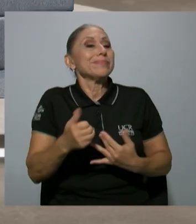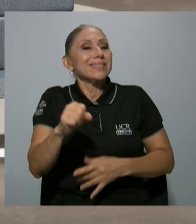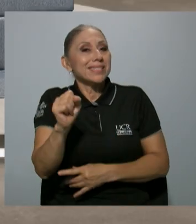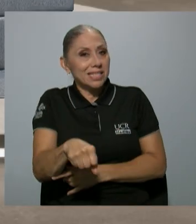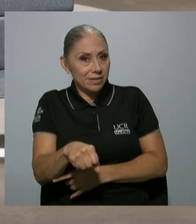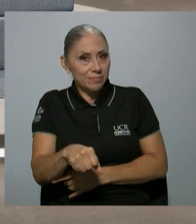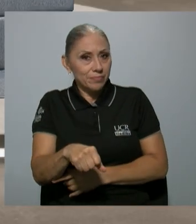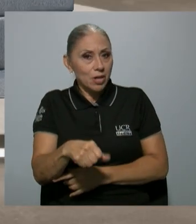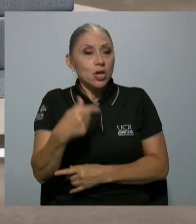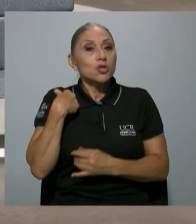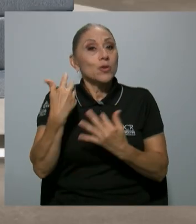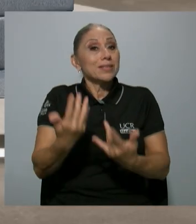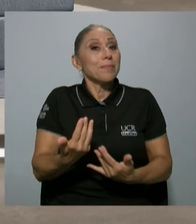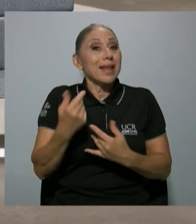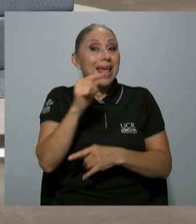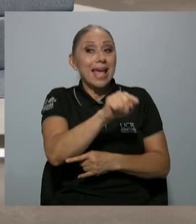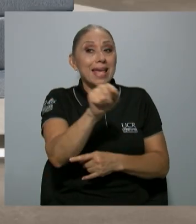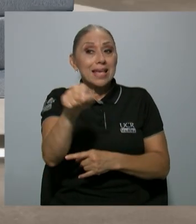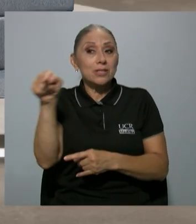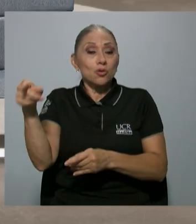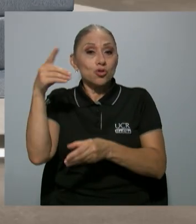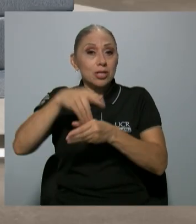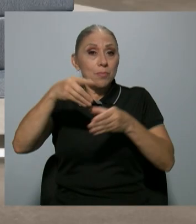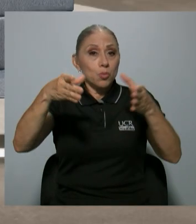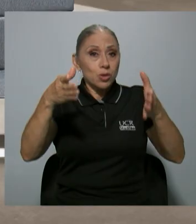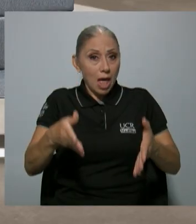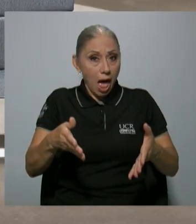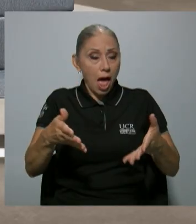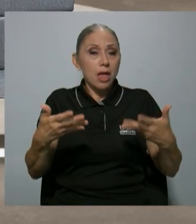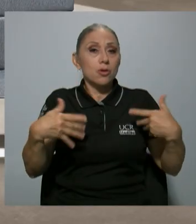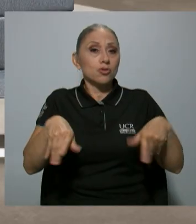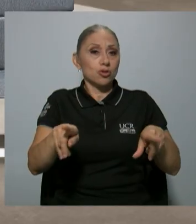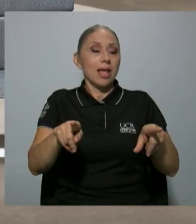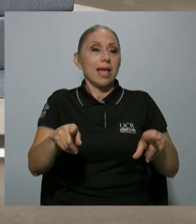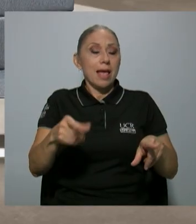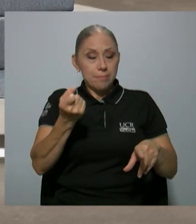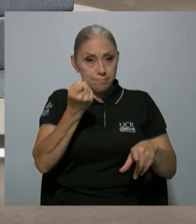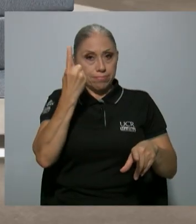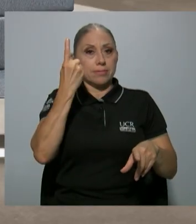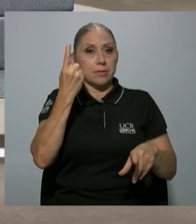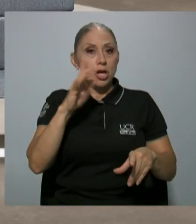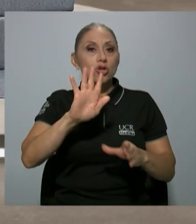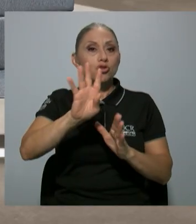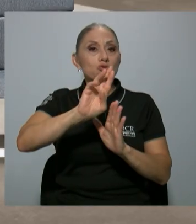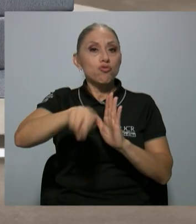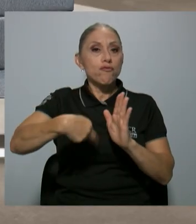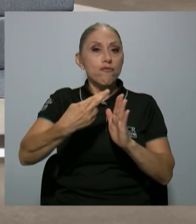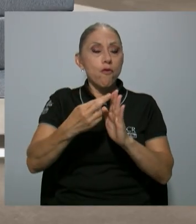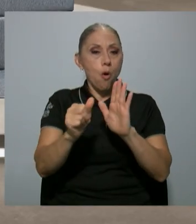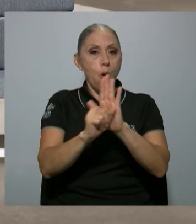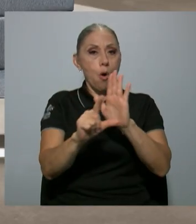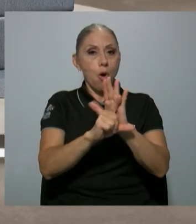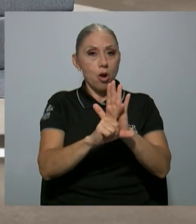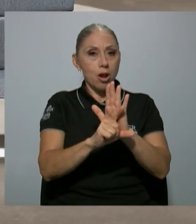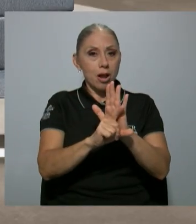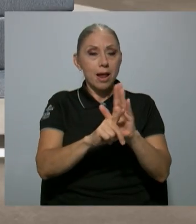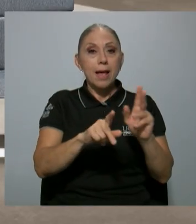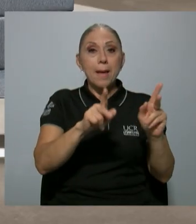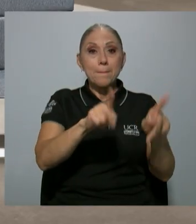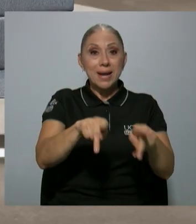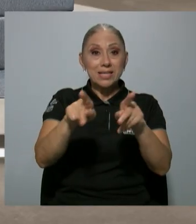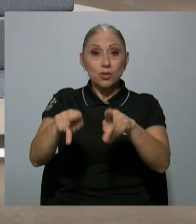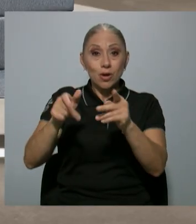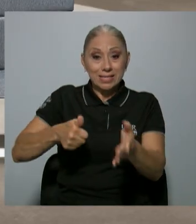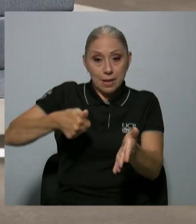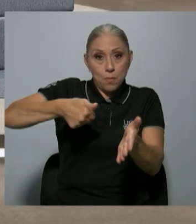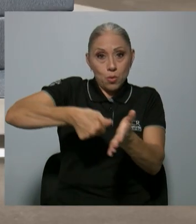que esos diputados y diputadas electas pues tengan claro su rol en la Asamblea Legislativa, las personas que les